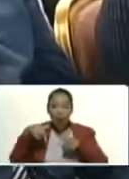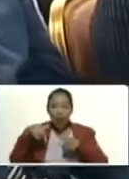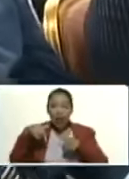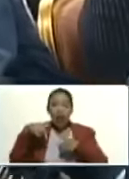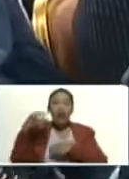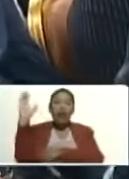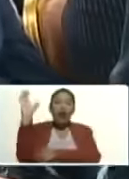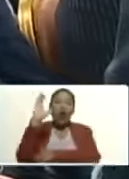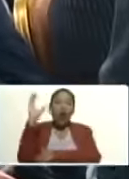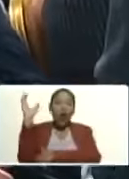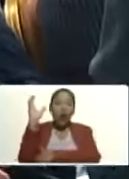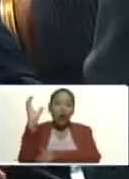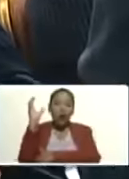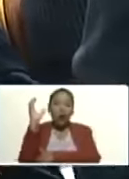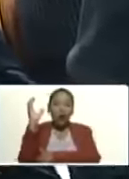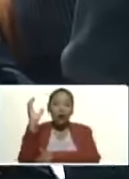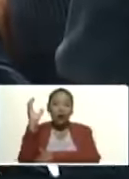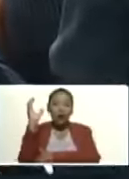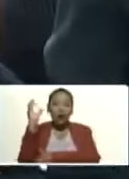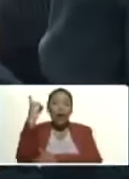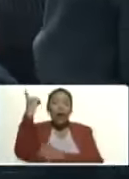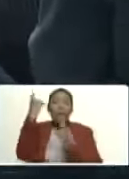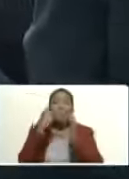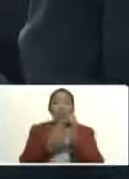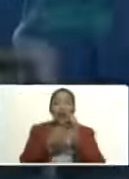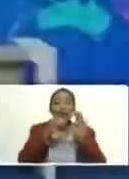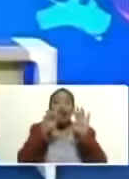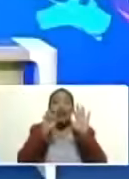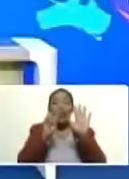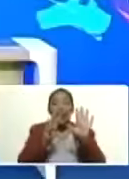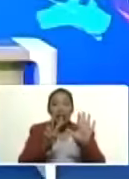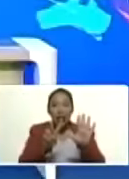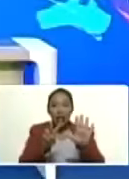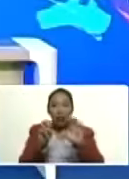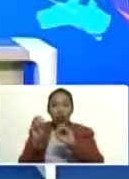Granada, y ya para